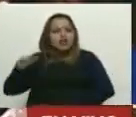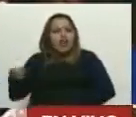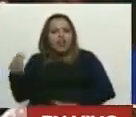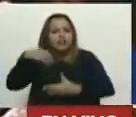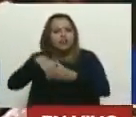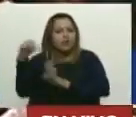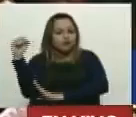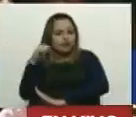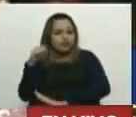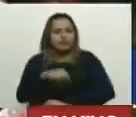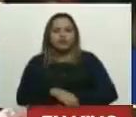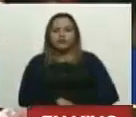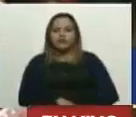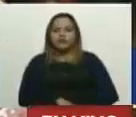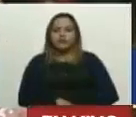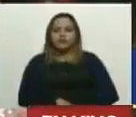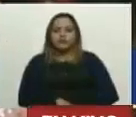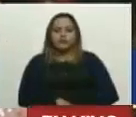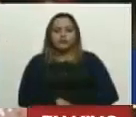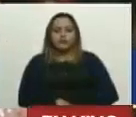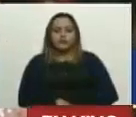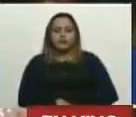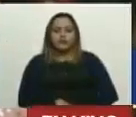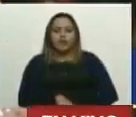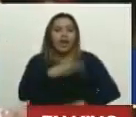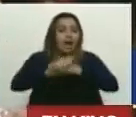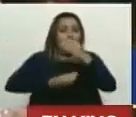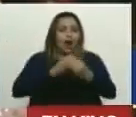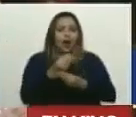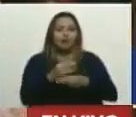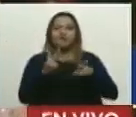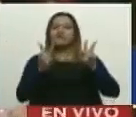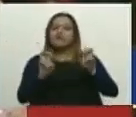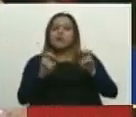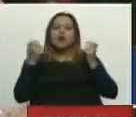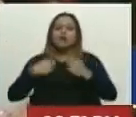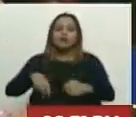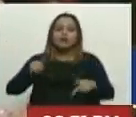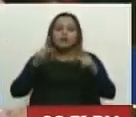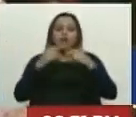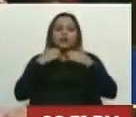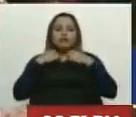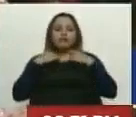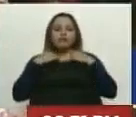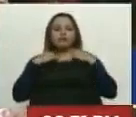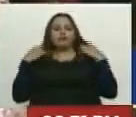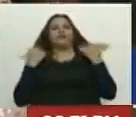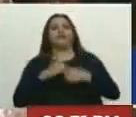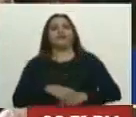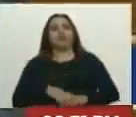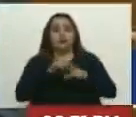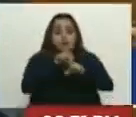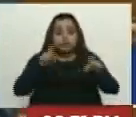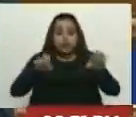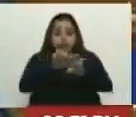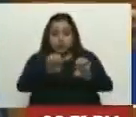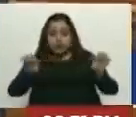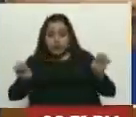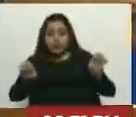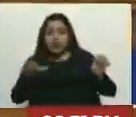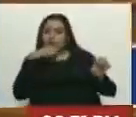diagnóstico. Generemos unas nuevas oportunidades formativas, educacionales, que no